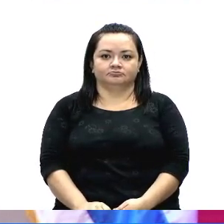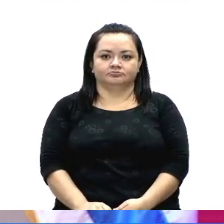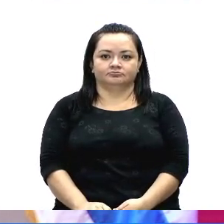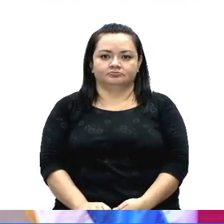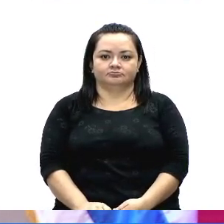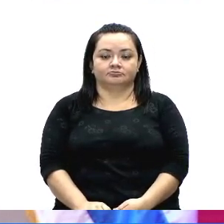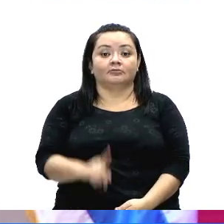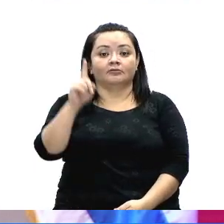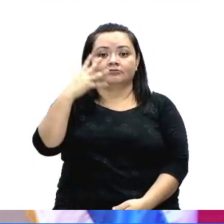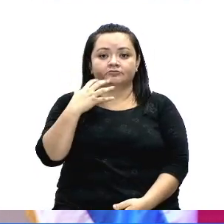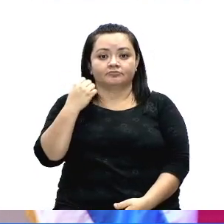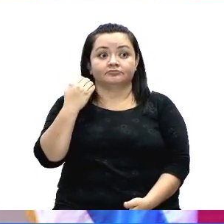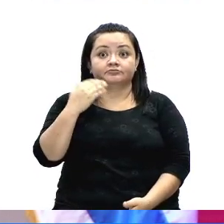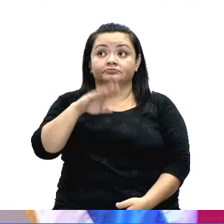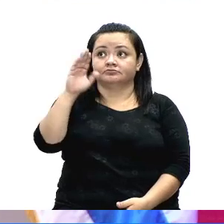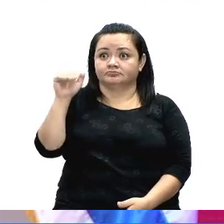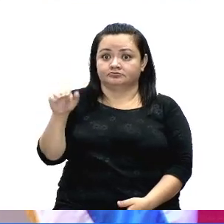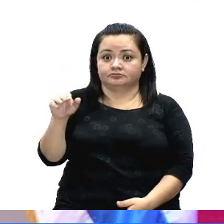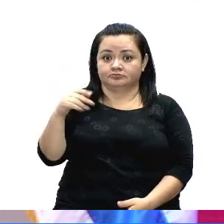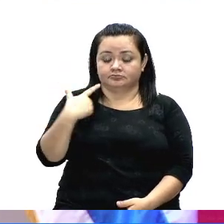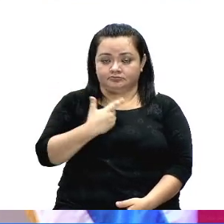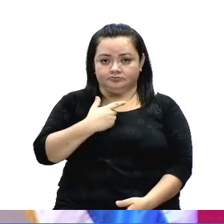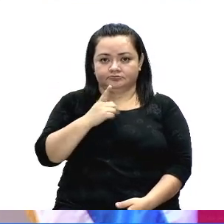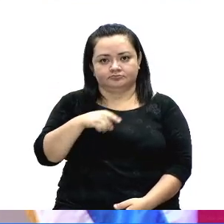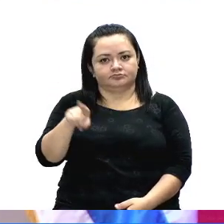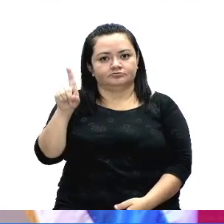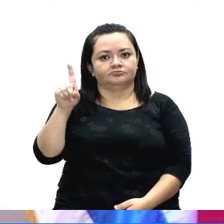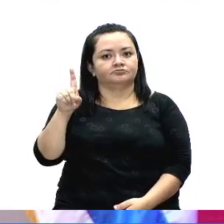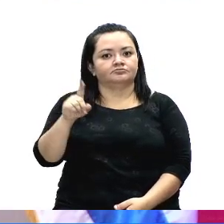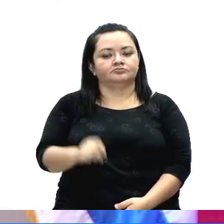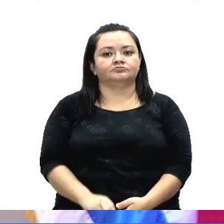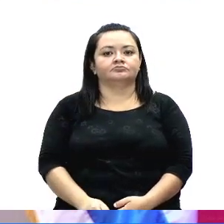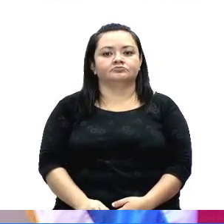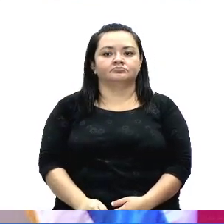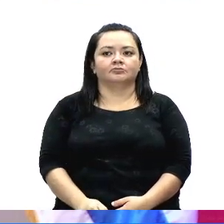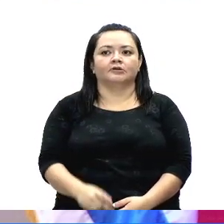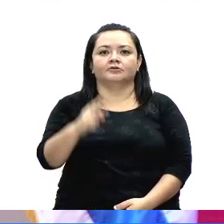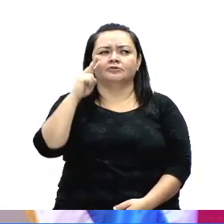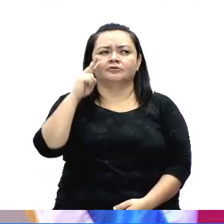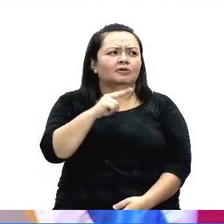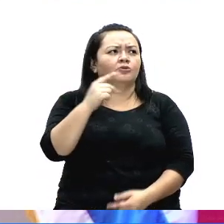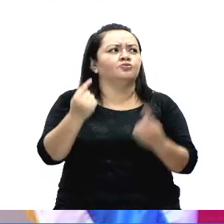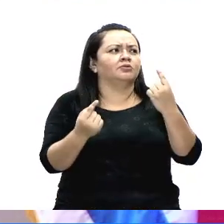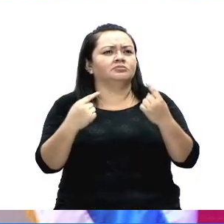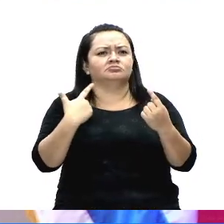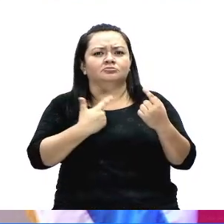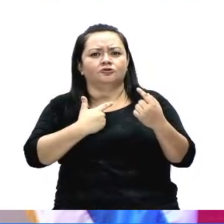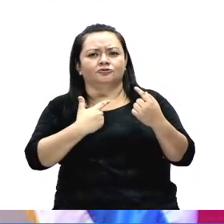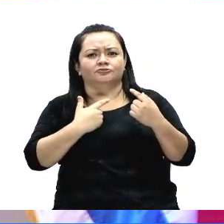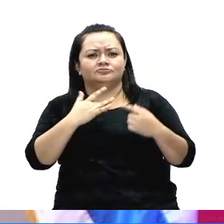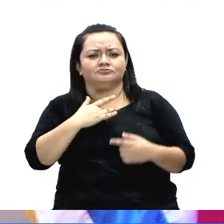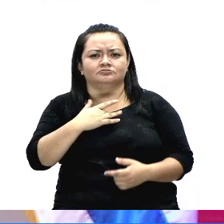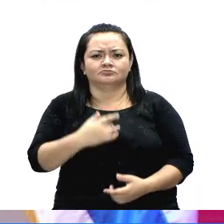dios te quiere llevar al monte dios nos quiere llevar al monte para ver en qué nivel estamos